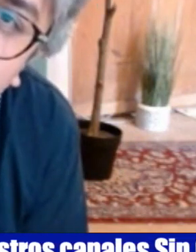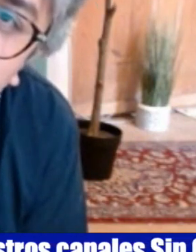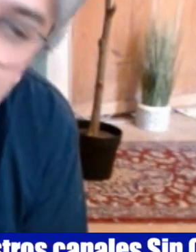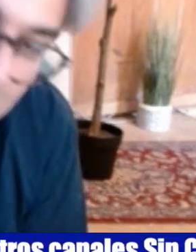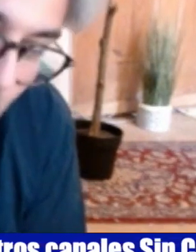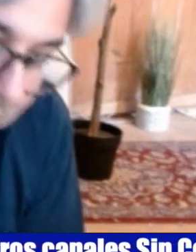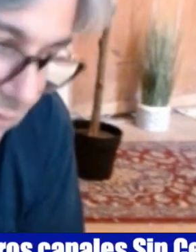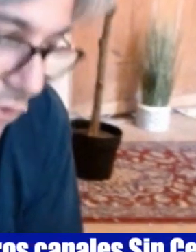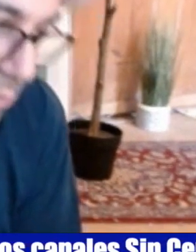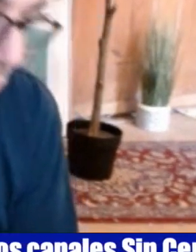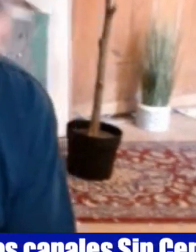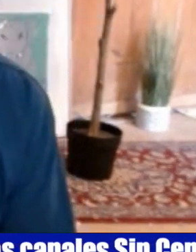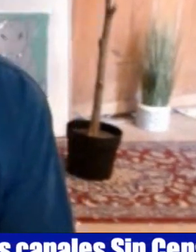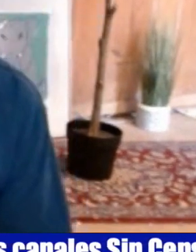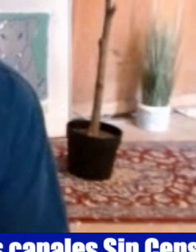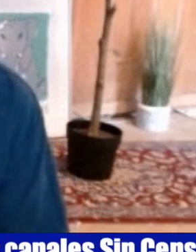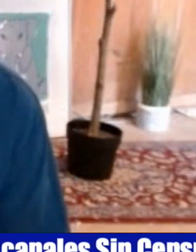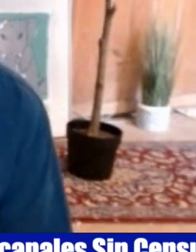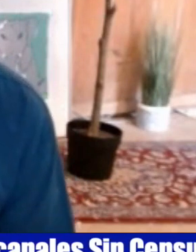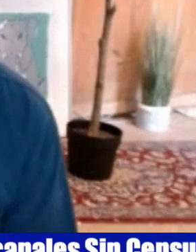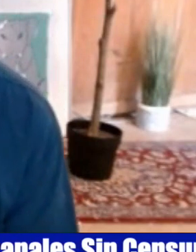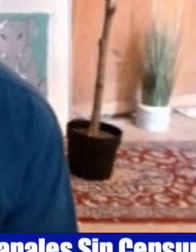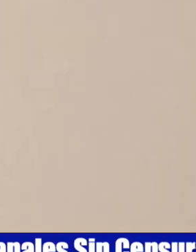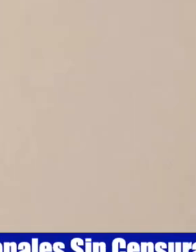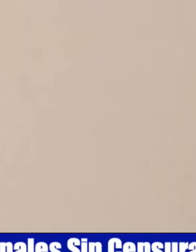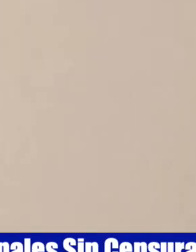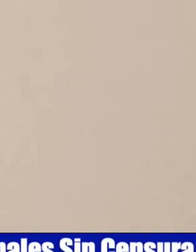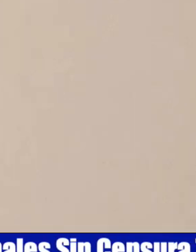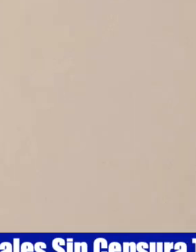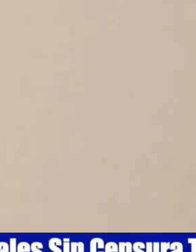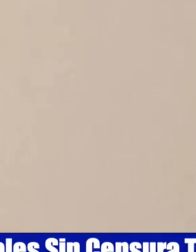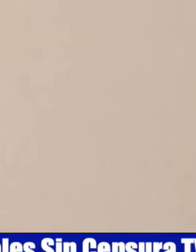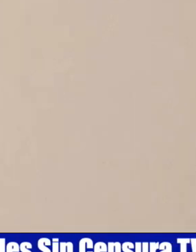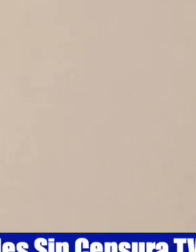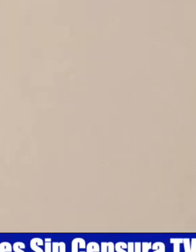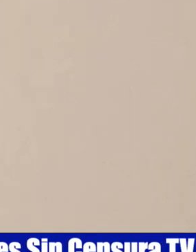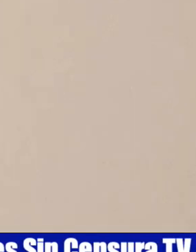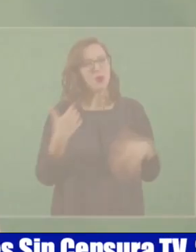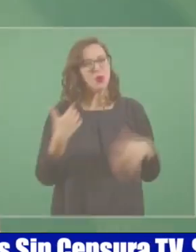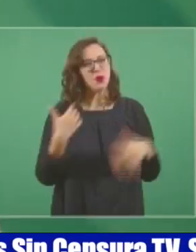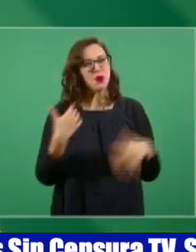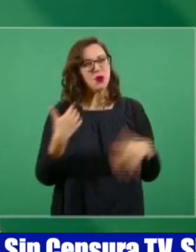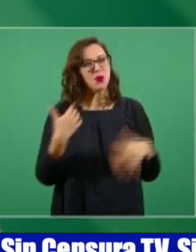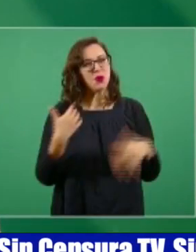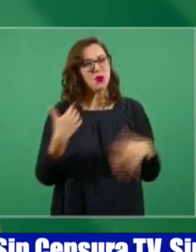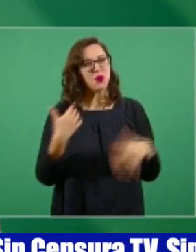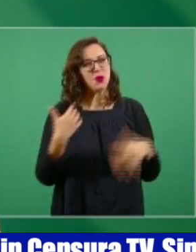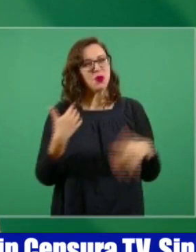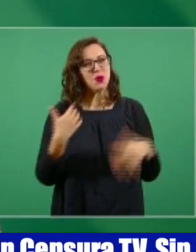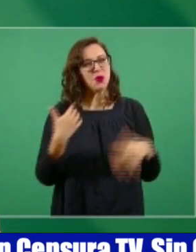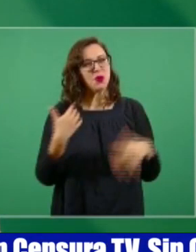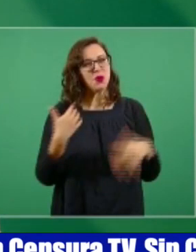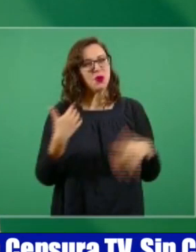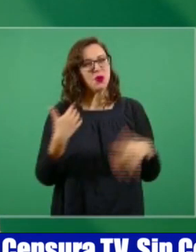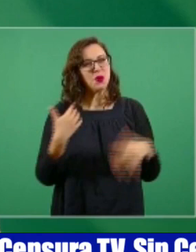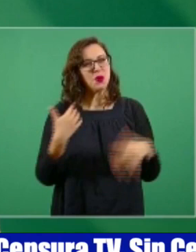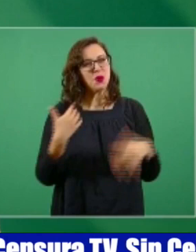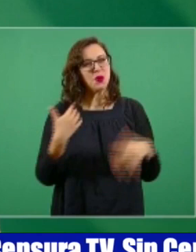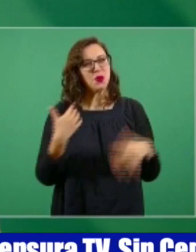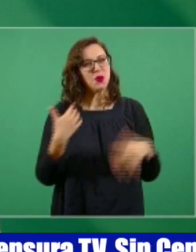de Enrique Peña Nieto, ella y su esposo, para explotar 2 millones de metros cúbicos de agua en Nuevo León. Dije, no